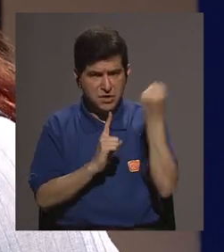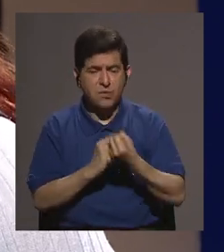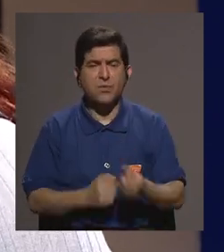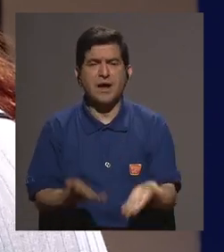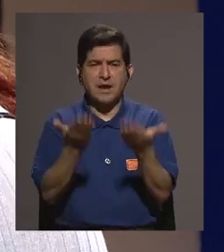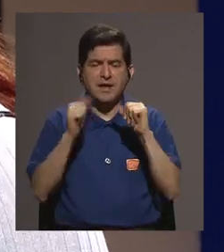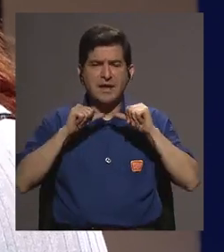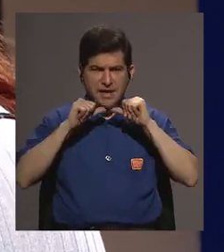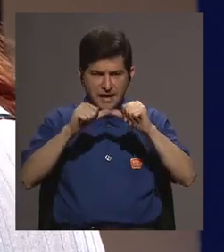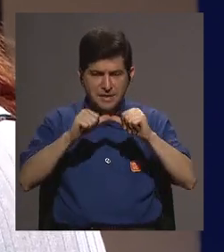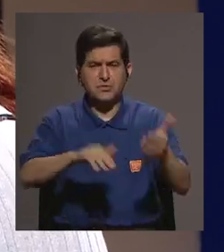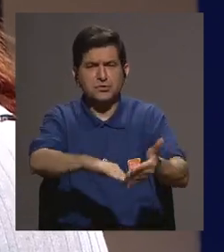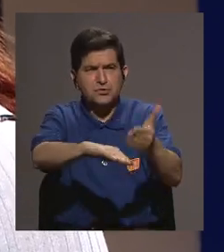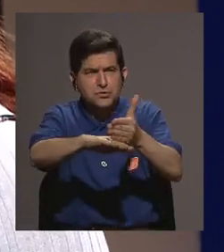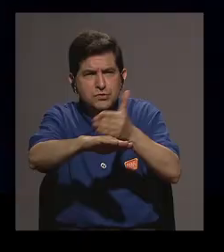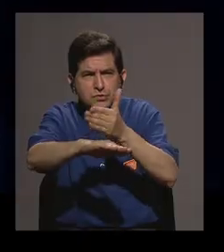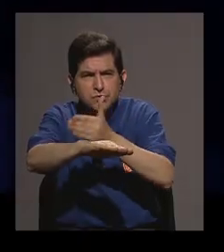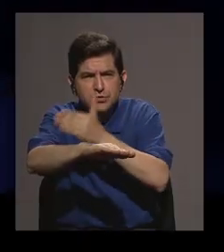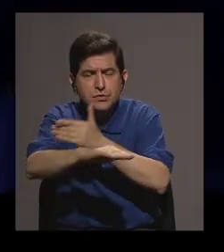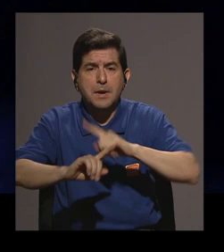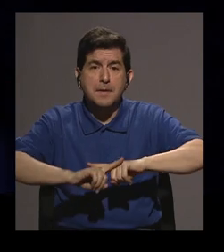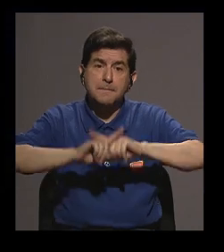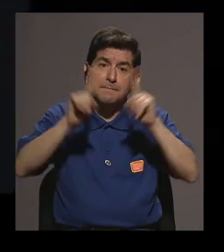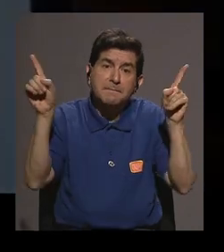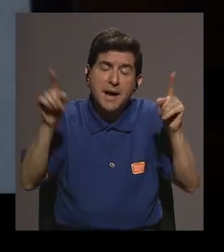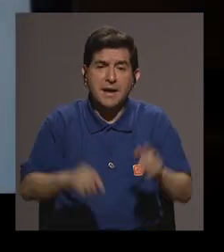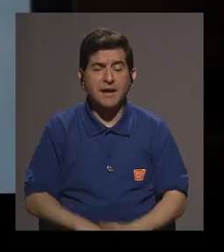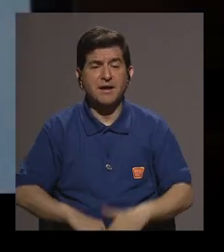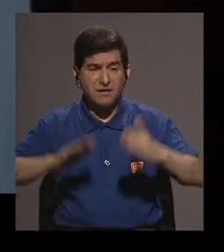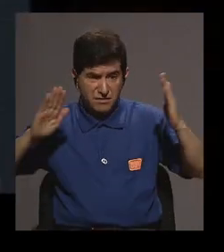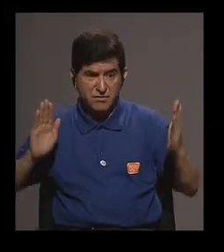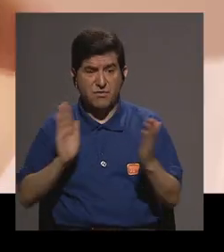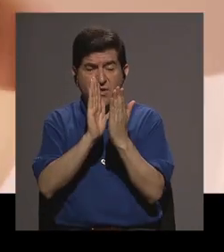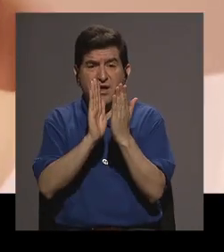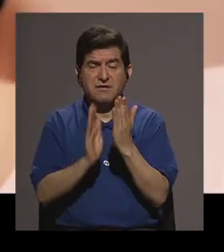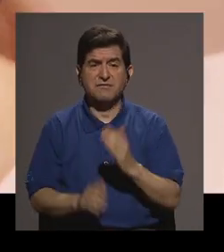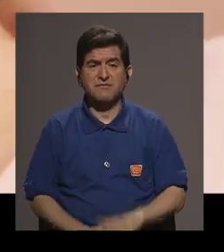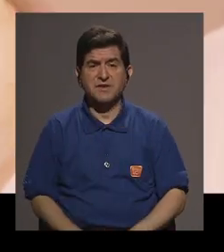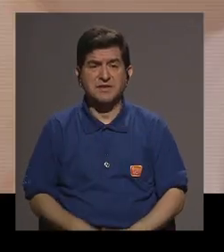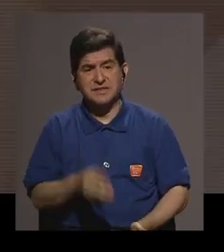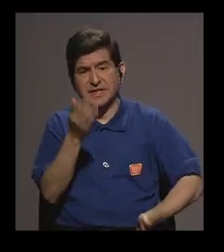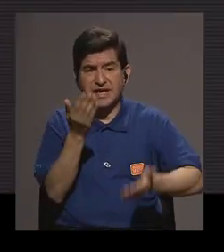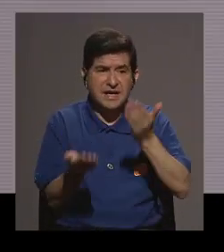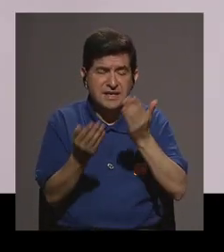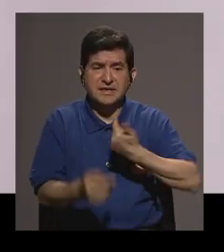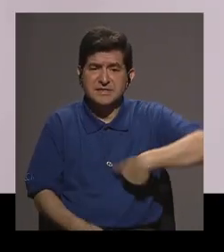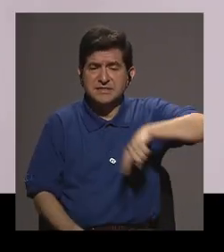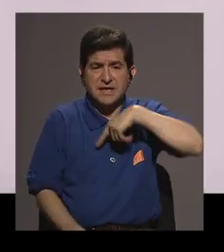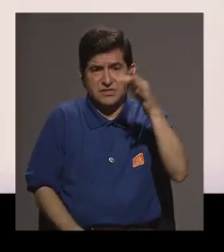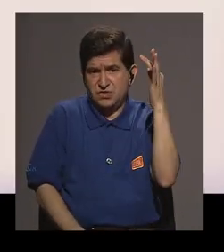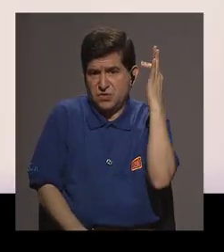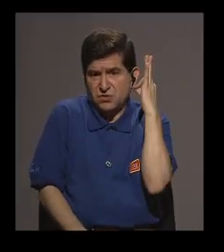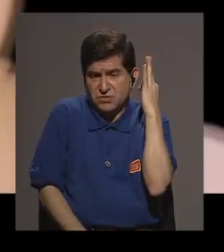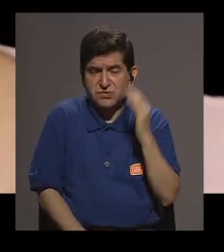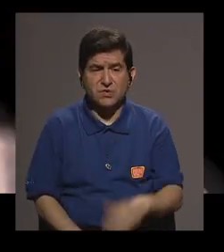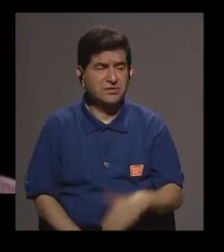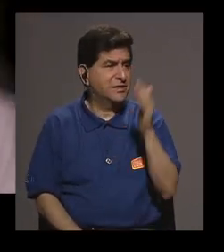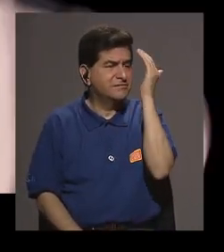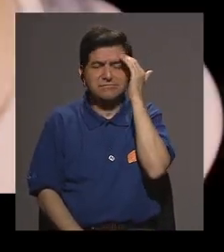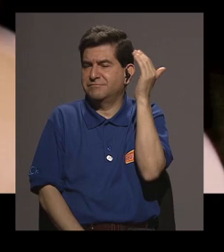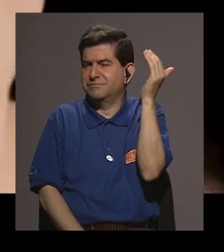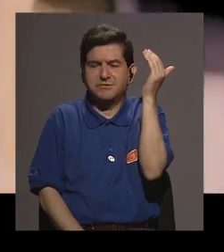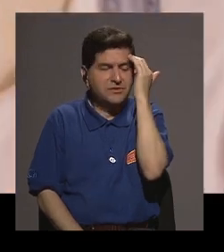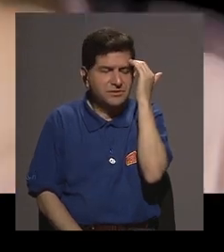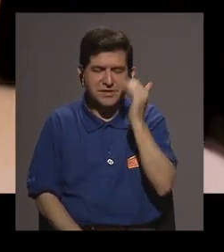chicas que queremos salir adelante alguna forma y nos toca enfrentarnos y tal vez muchas de nosotras